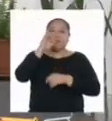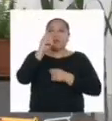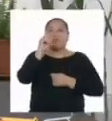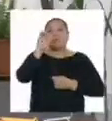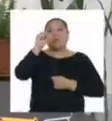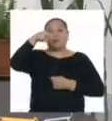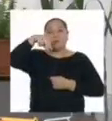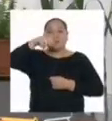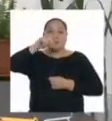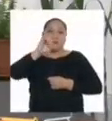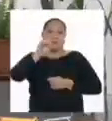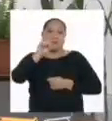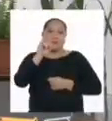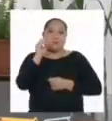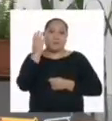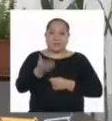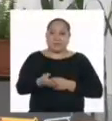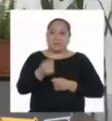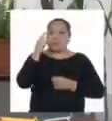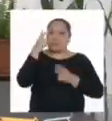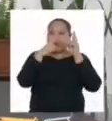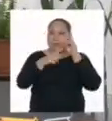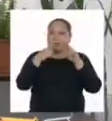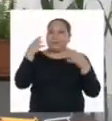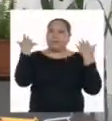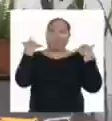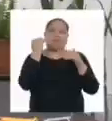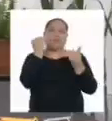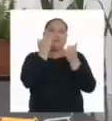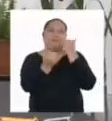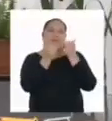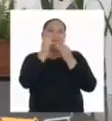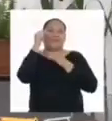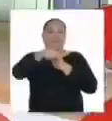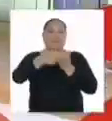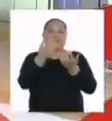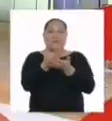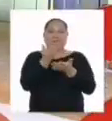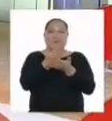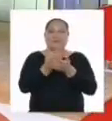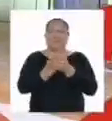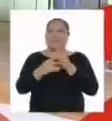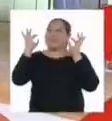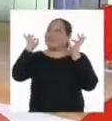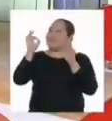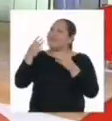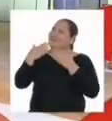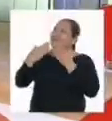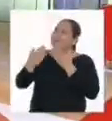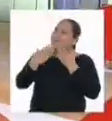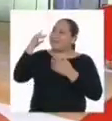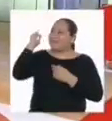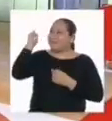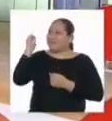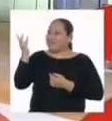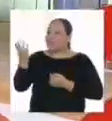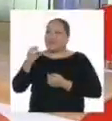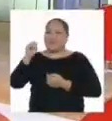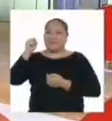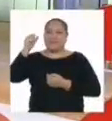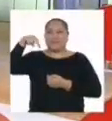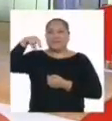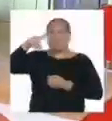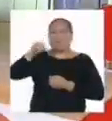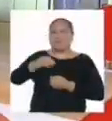ocurre. Con esto podemos dar por terminado nuestro experimento. Genial. Muchas gracias por todo,